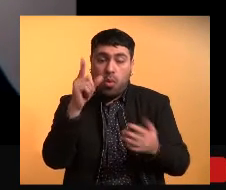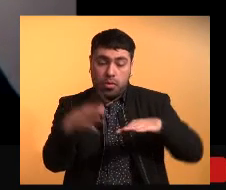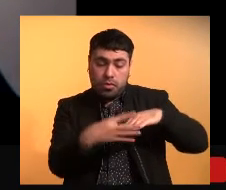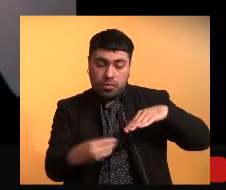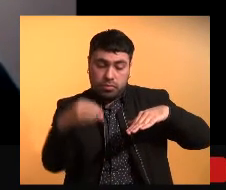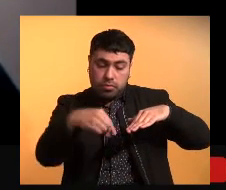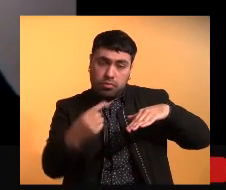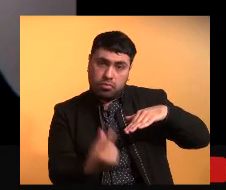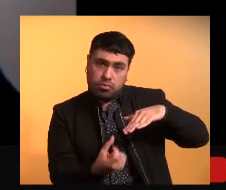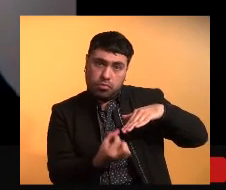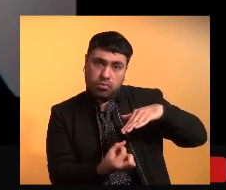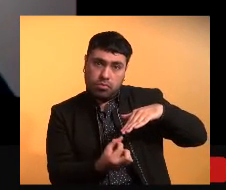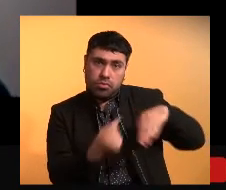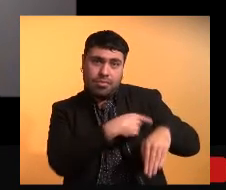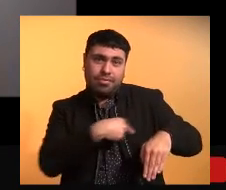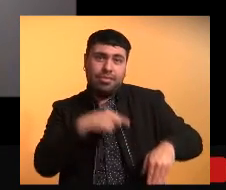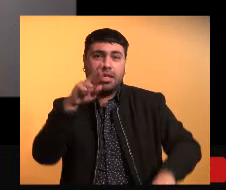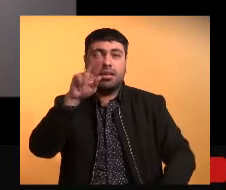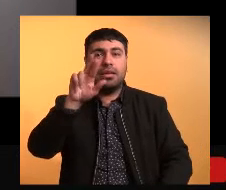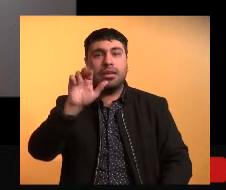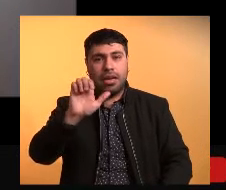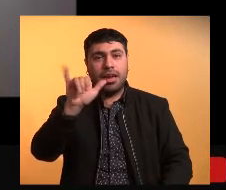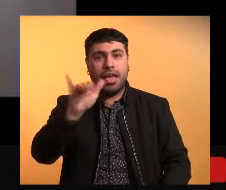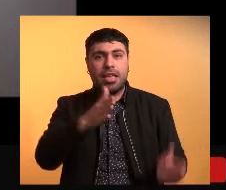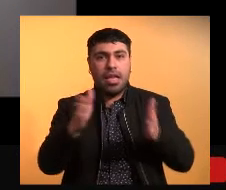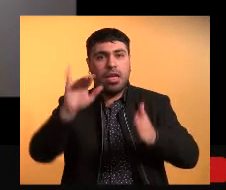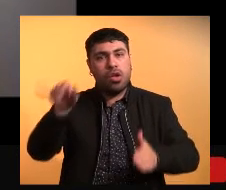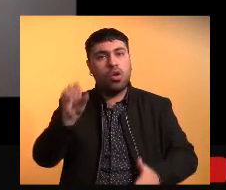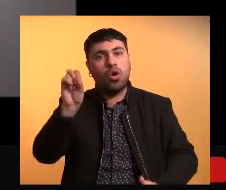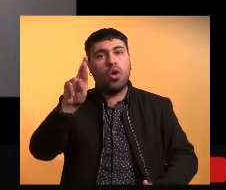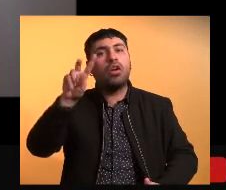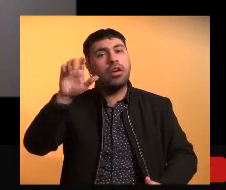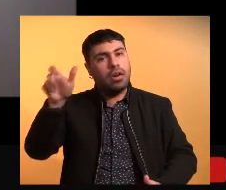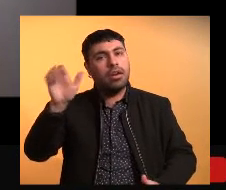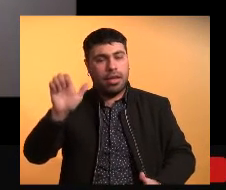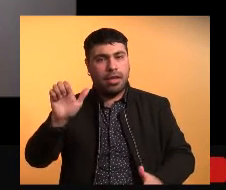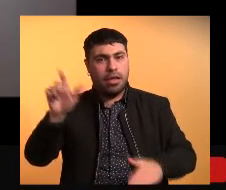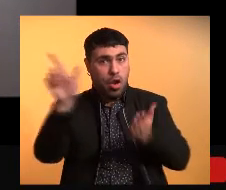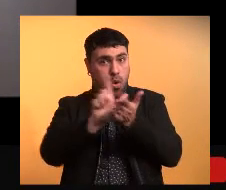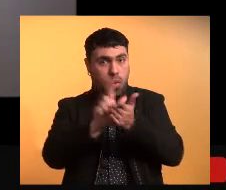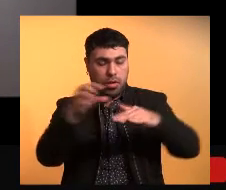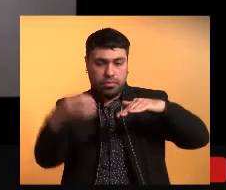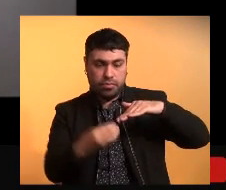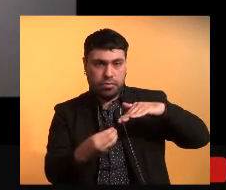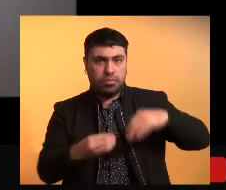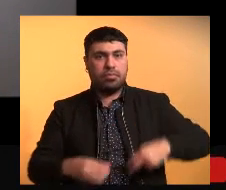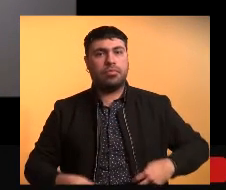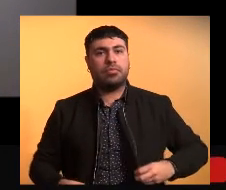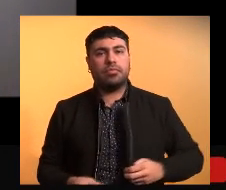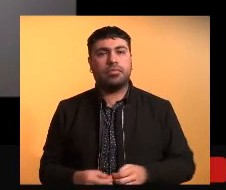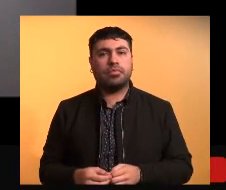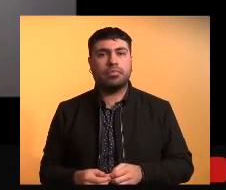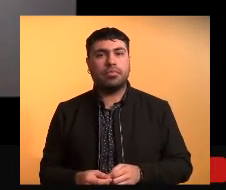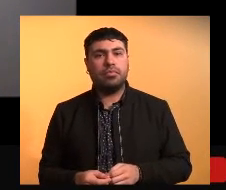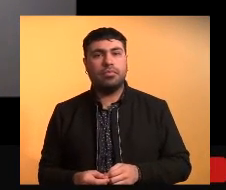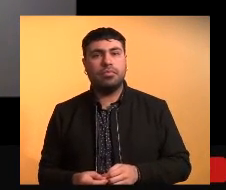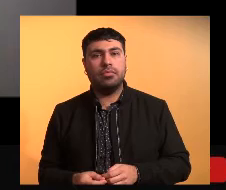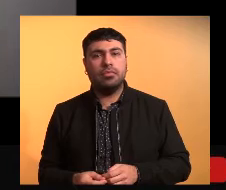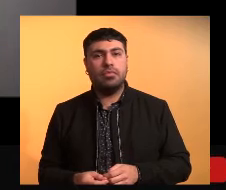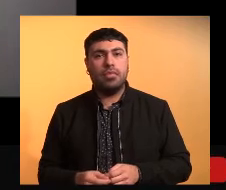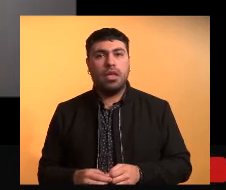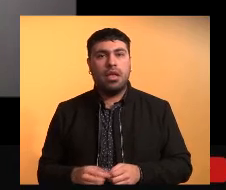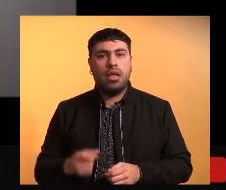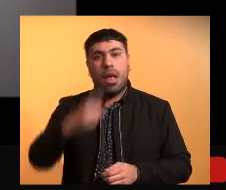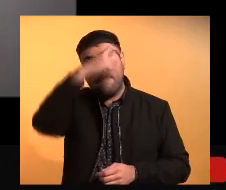lugar en la isla donde usualmente yo voy a hacer las investigaciones, donde ustedes vieron gran parte de la fotografía, en